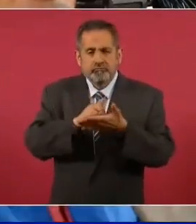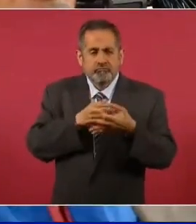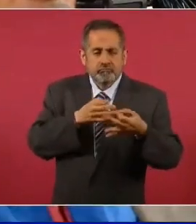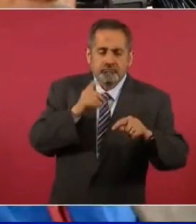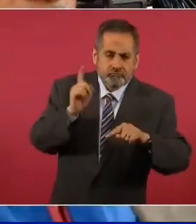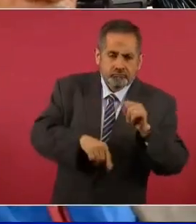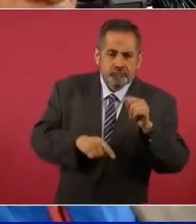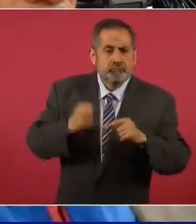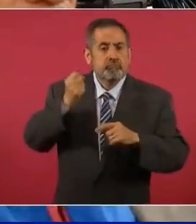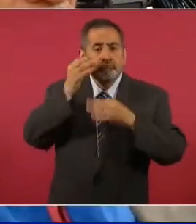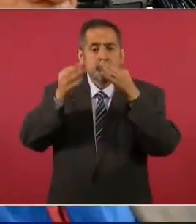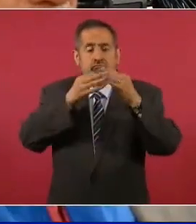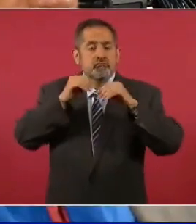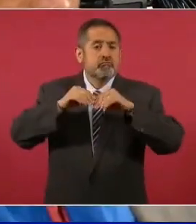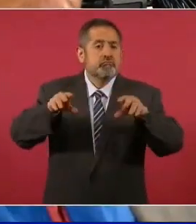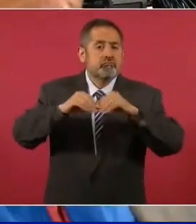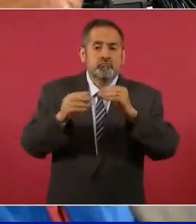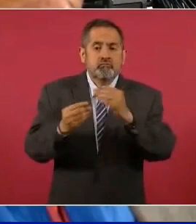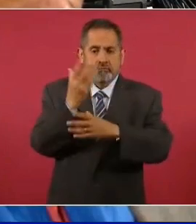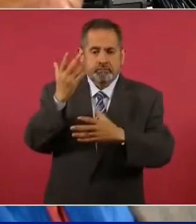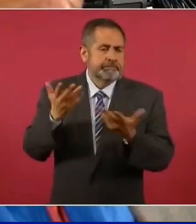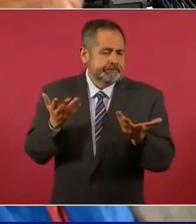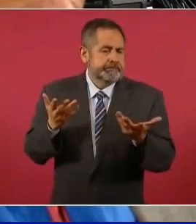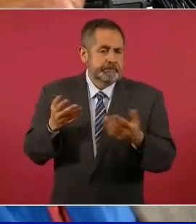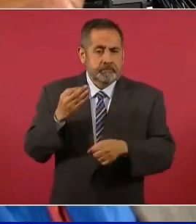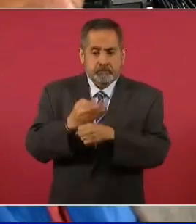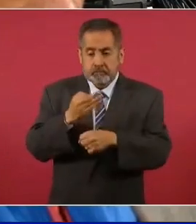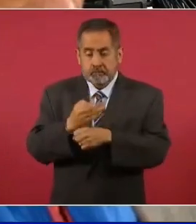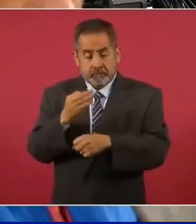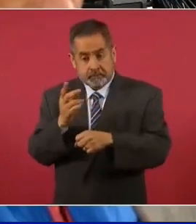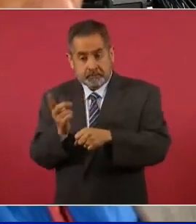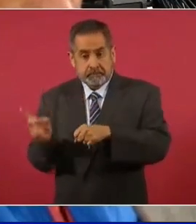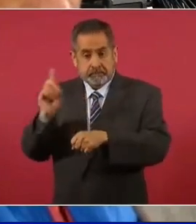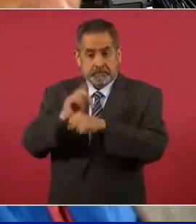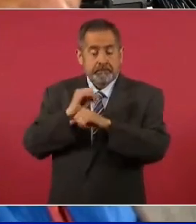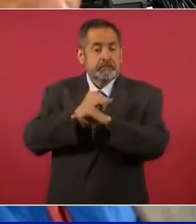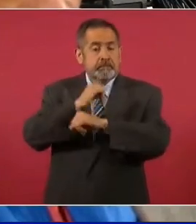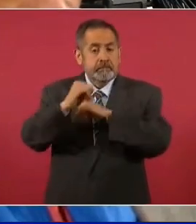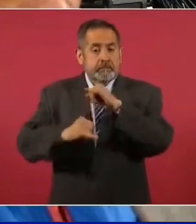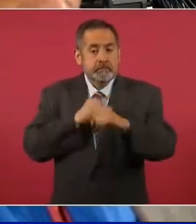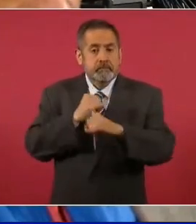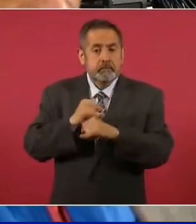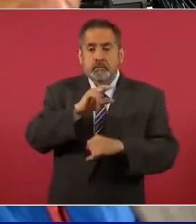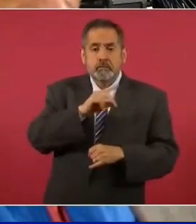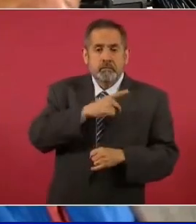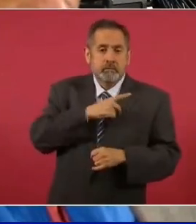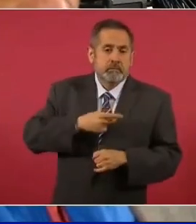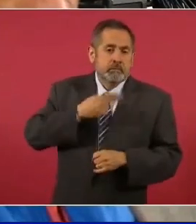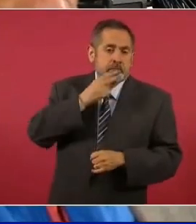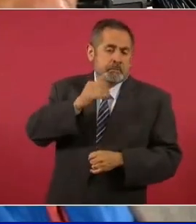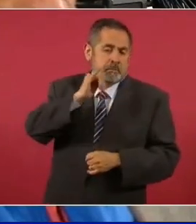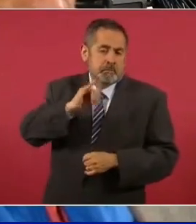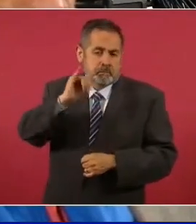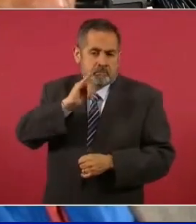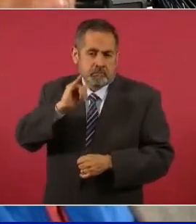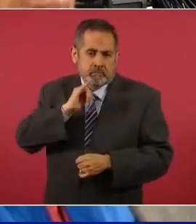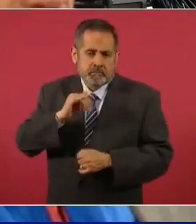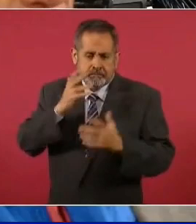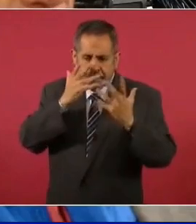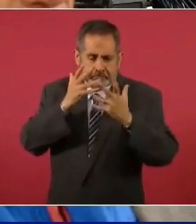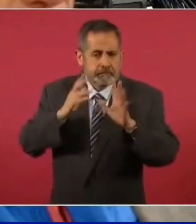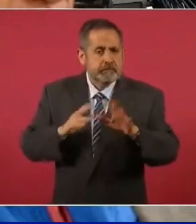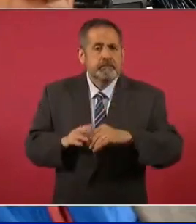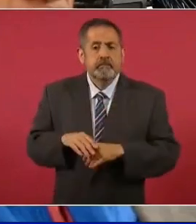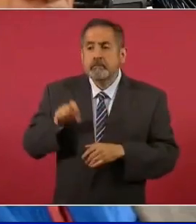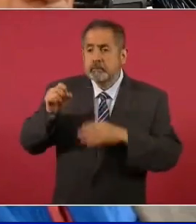vs spots nuevos hoy se conmemora justamente el día internacional contra el uso nocivo del alcohol yo quisiera conocer si estos